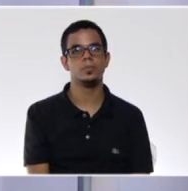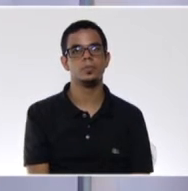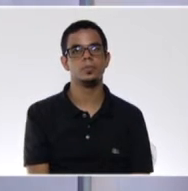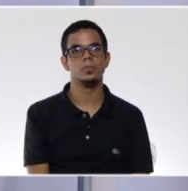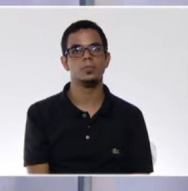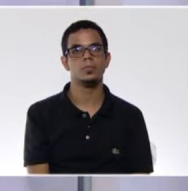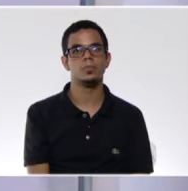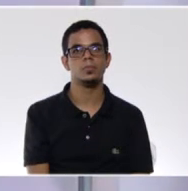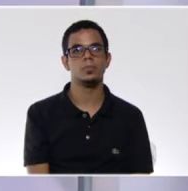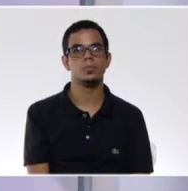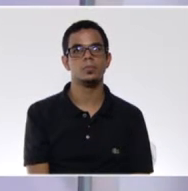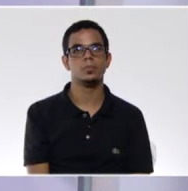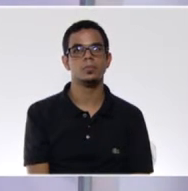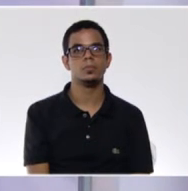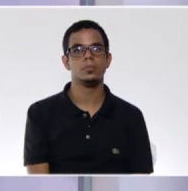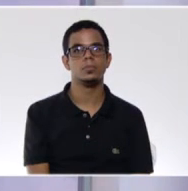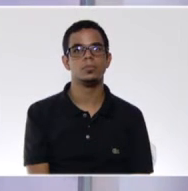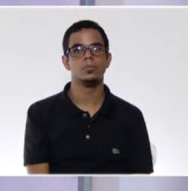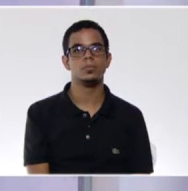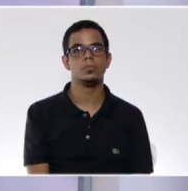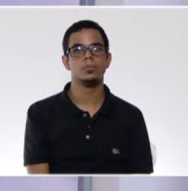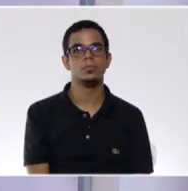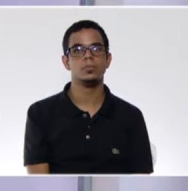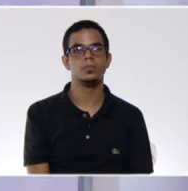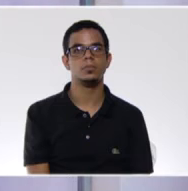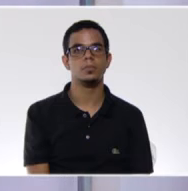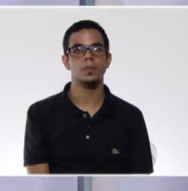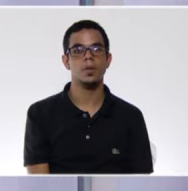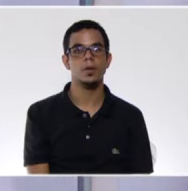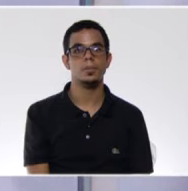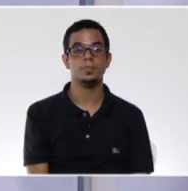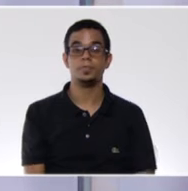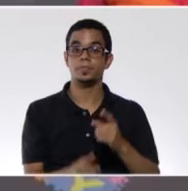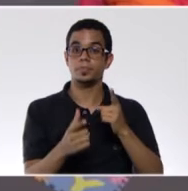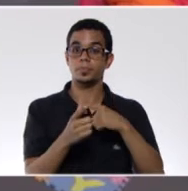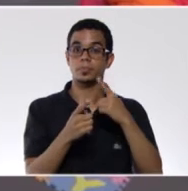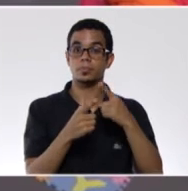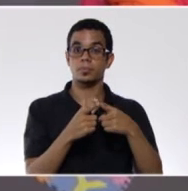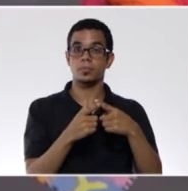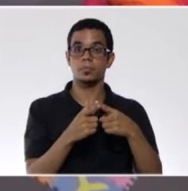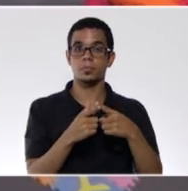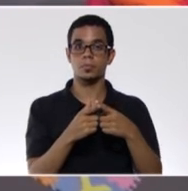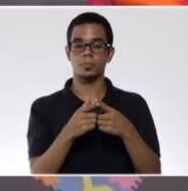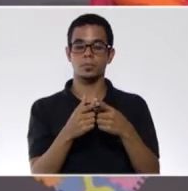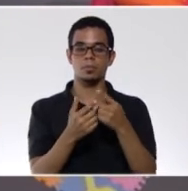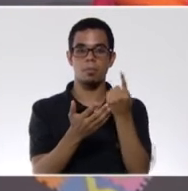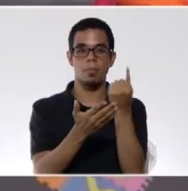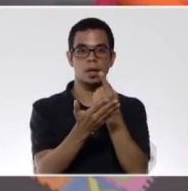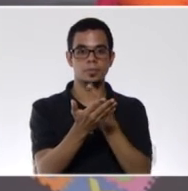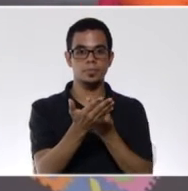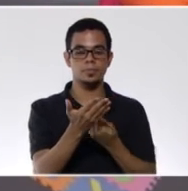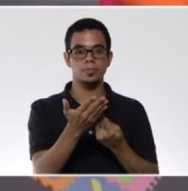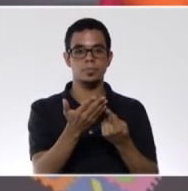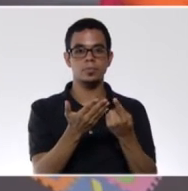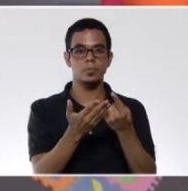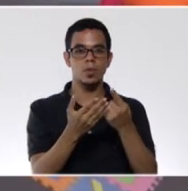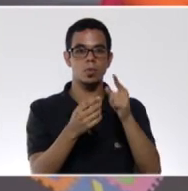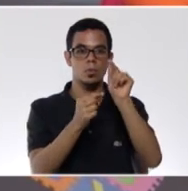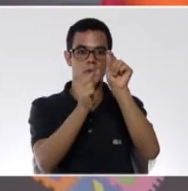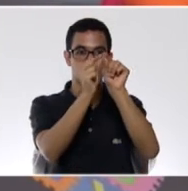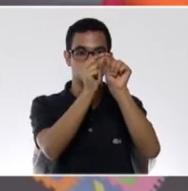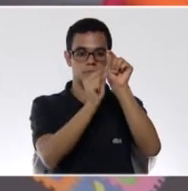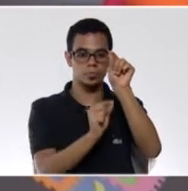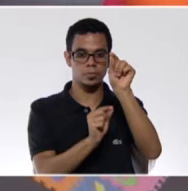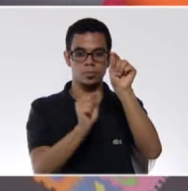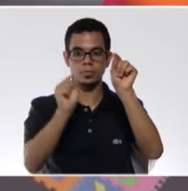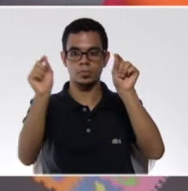Entonces, el instrumento para dibujar un triángulo rectángulo, uno de los